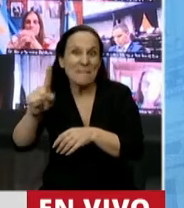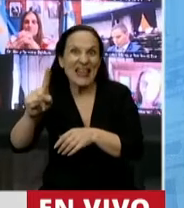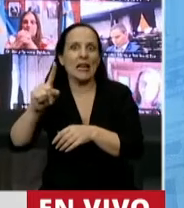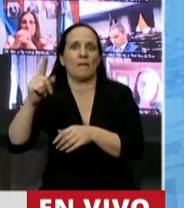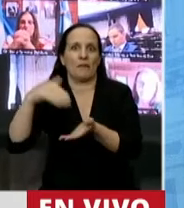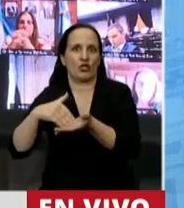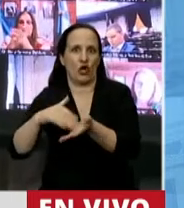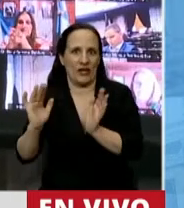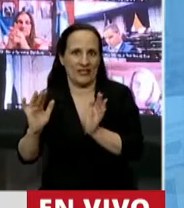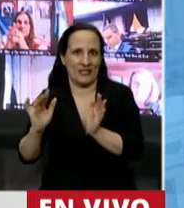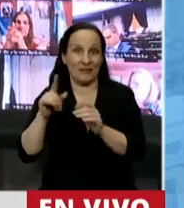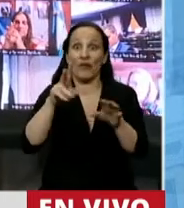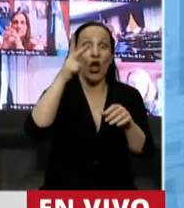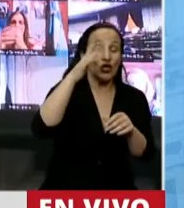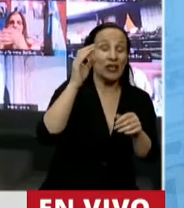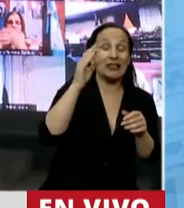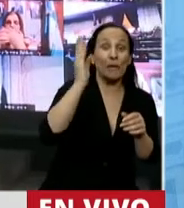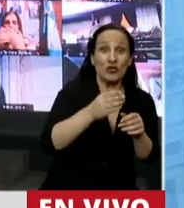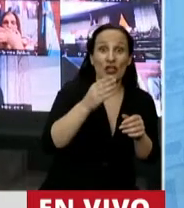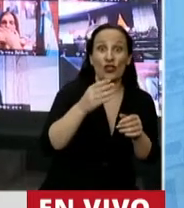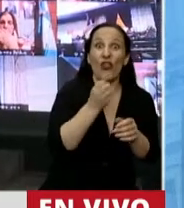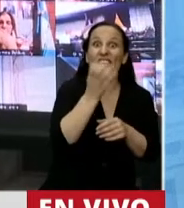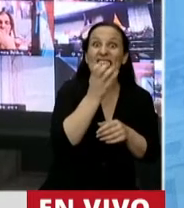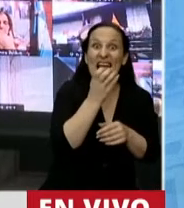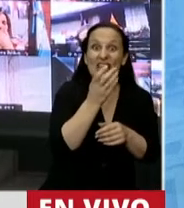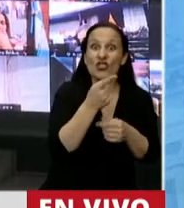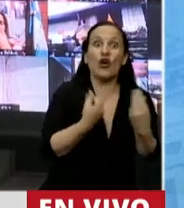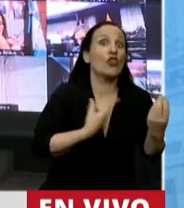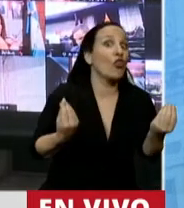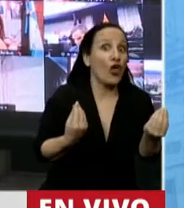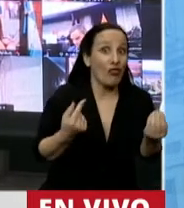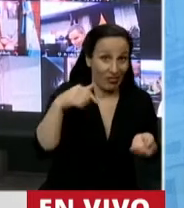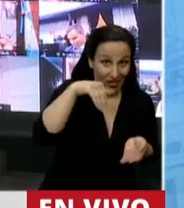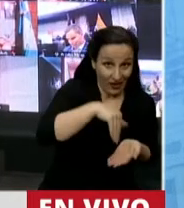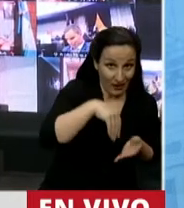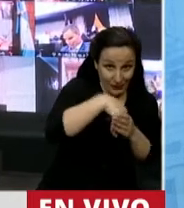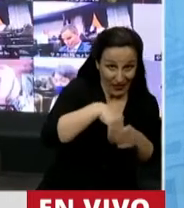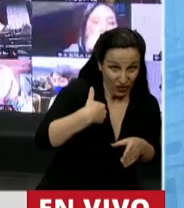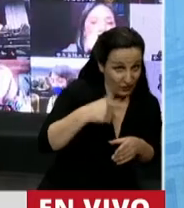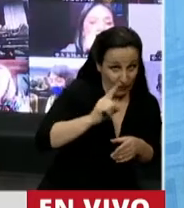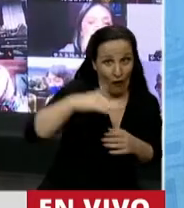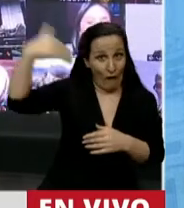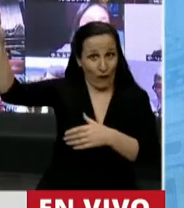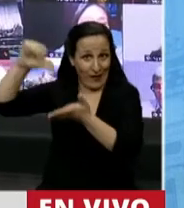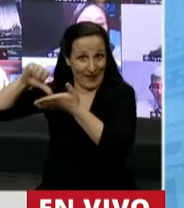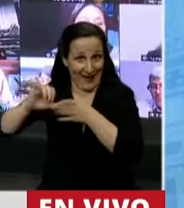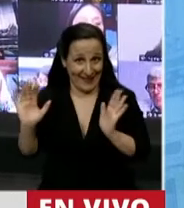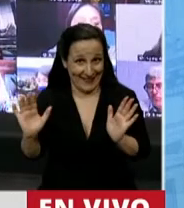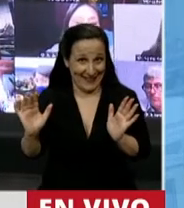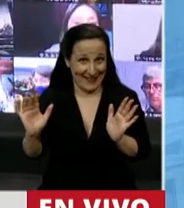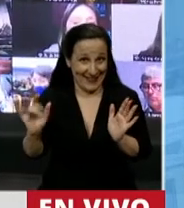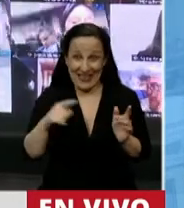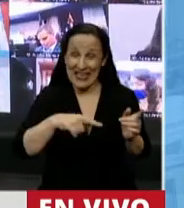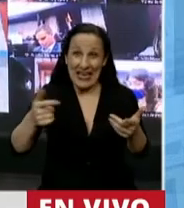que el 80% de los activos declarados por los más ricos se encuentren fuera de la Argentina. En esos años, para financiar